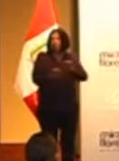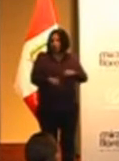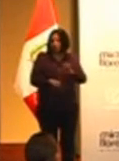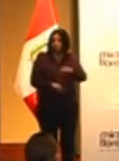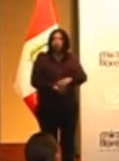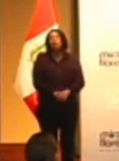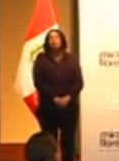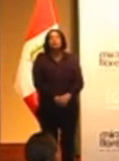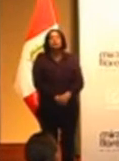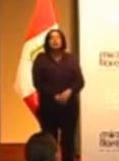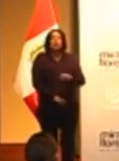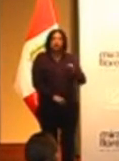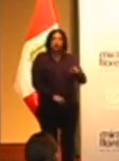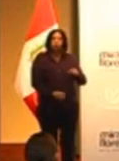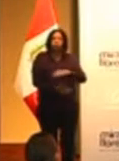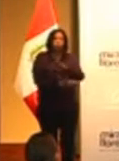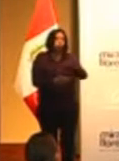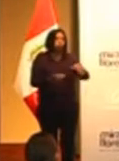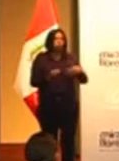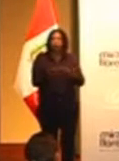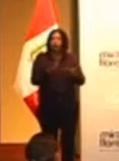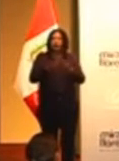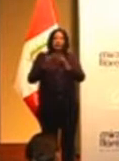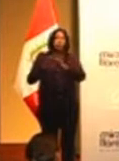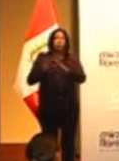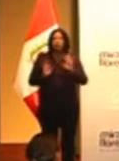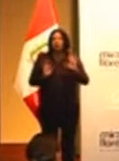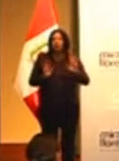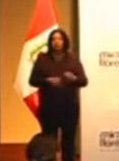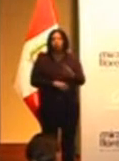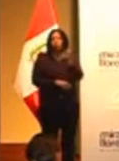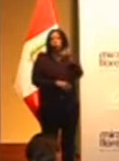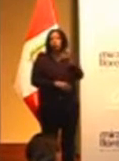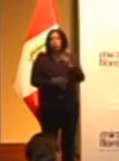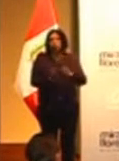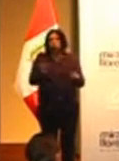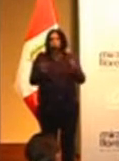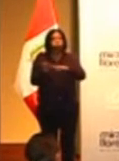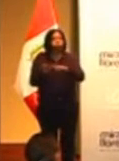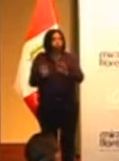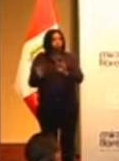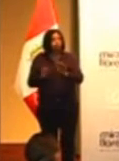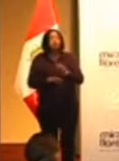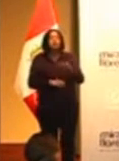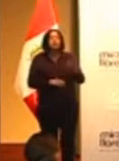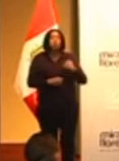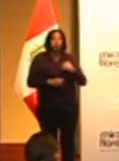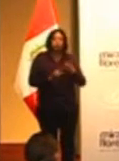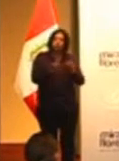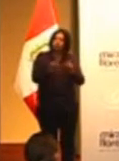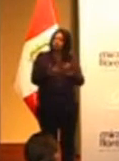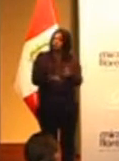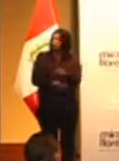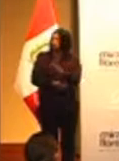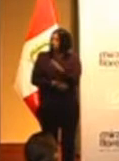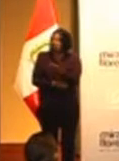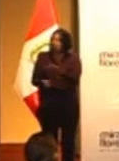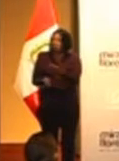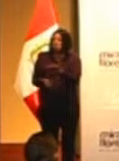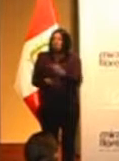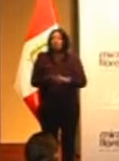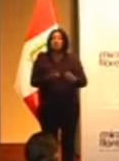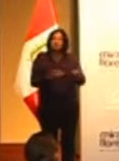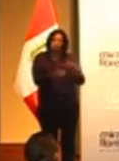y están todas las comunas, salvo una, integradas. Entonces yo les preguntaba a ellos cómo había nacido esto,